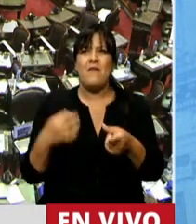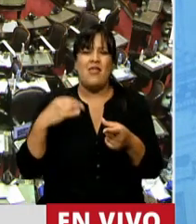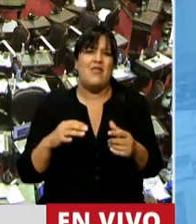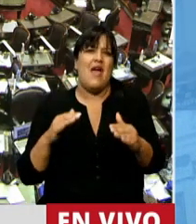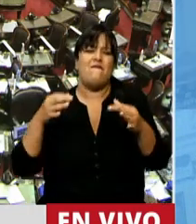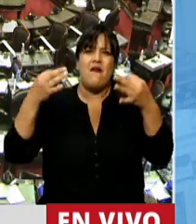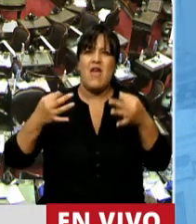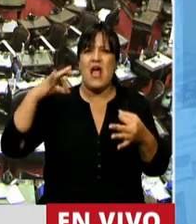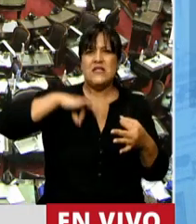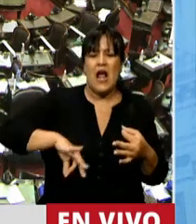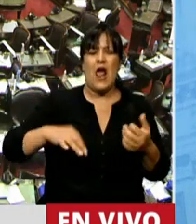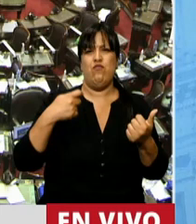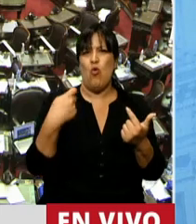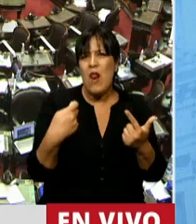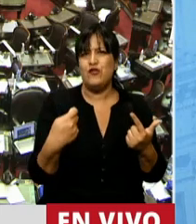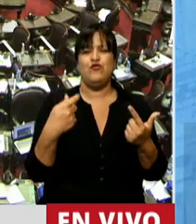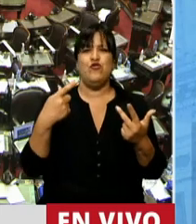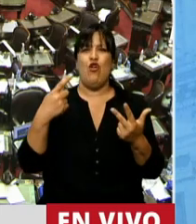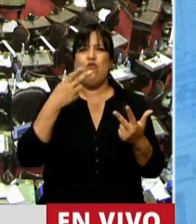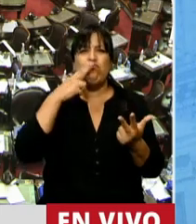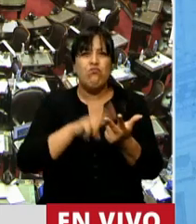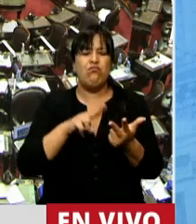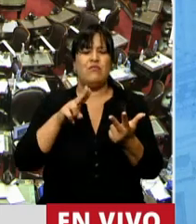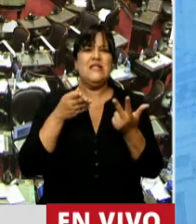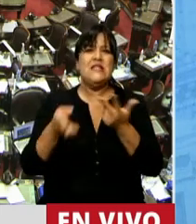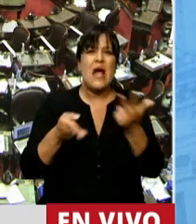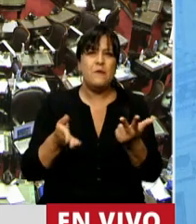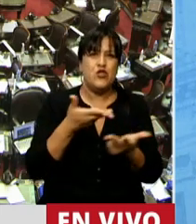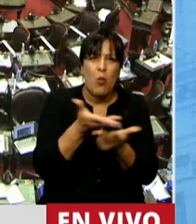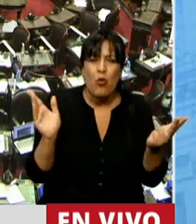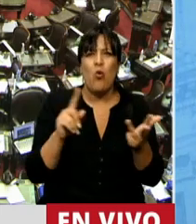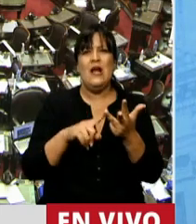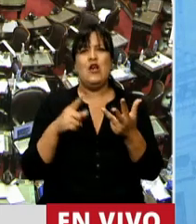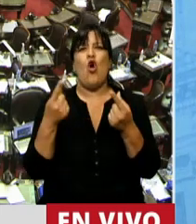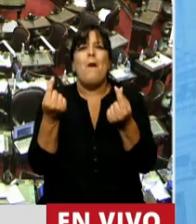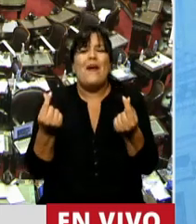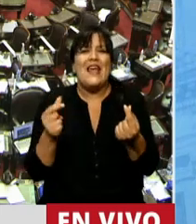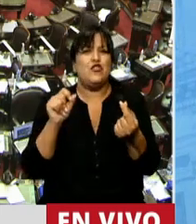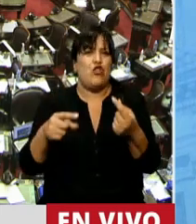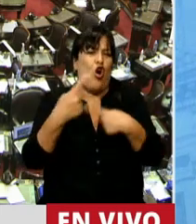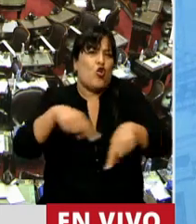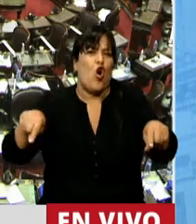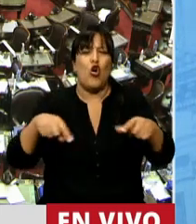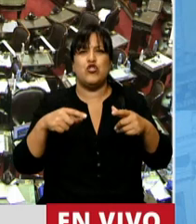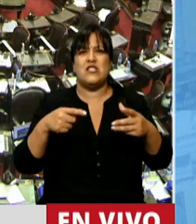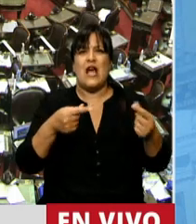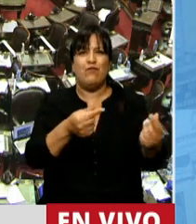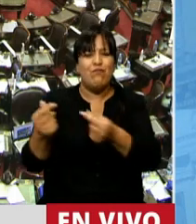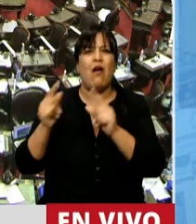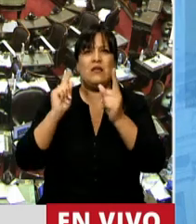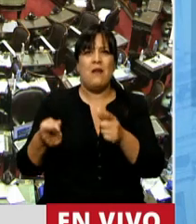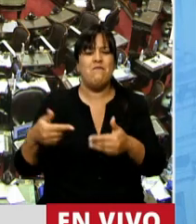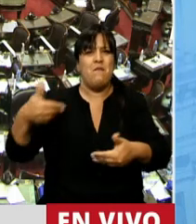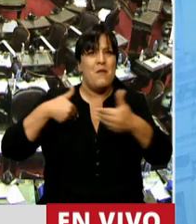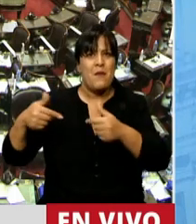armónica los salarios, las jubilaciones, las tarifas de los servicios públicos, los precios sensibles de la economía con el crecimiento de la demanda,